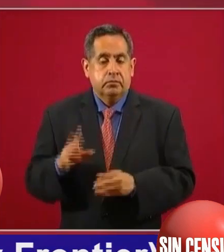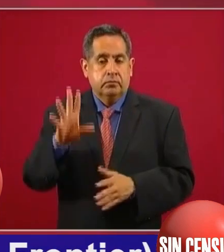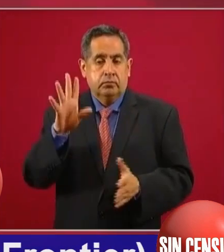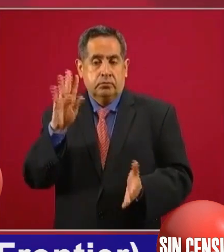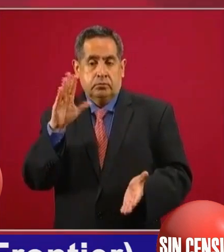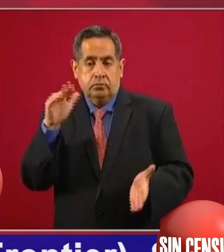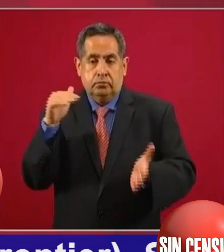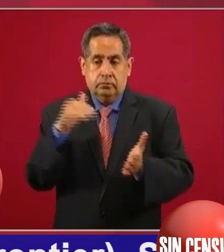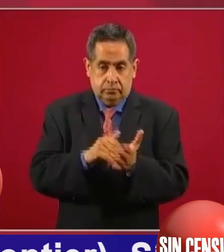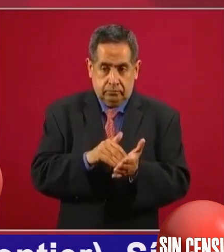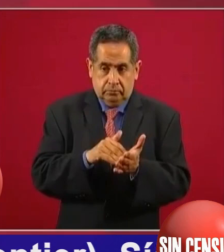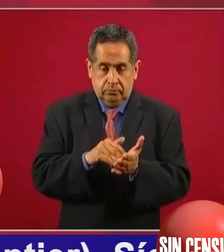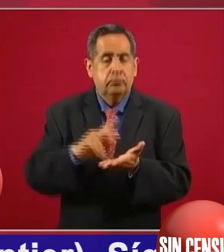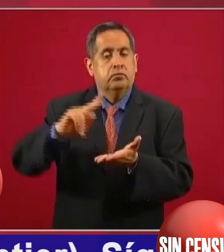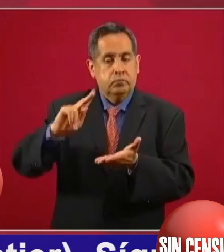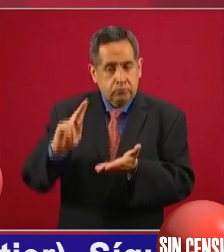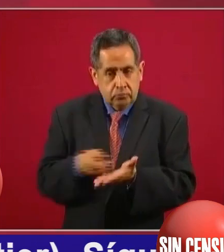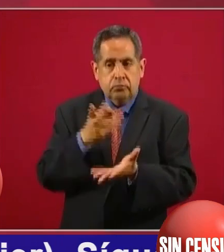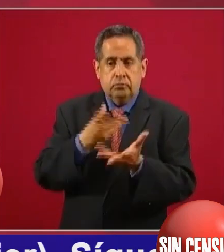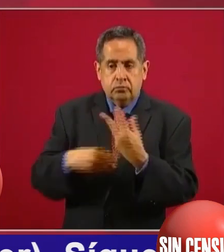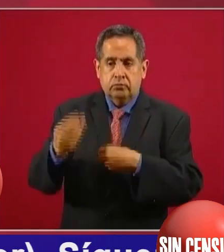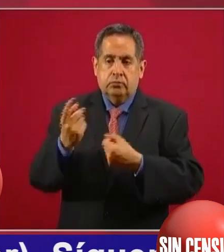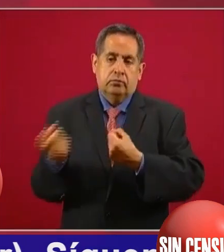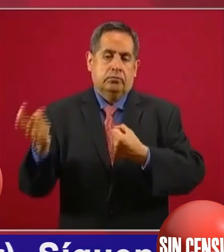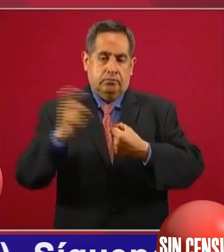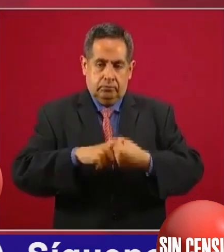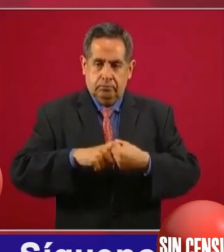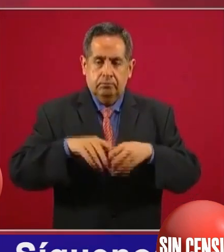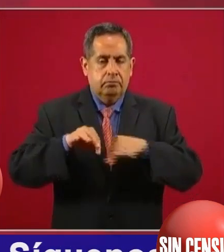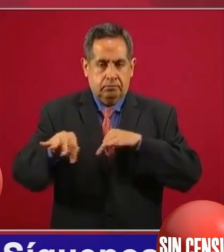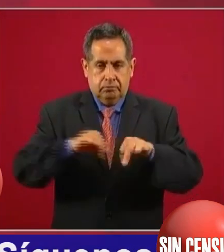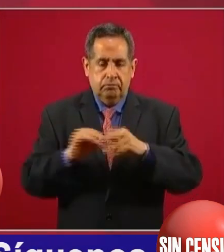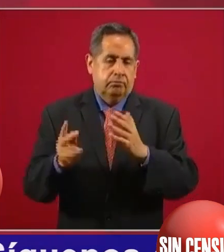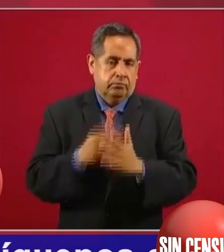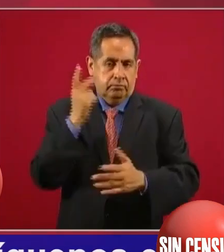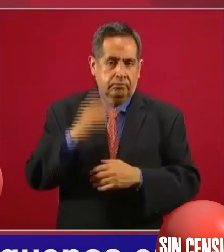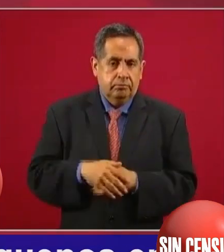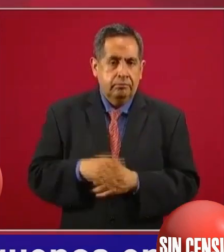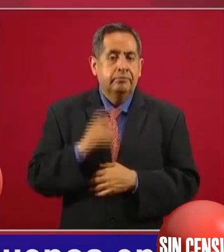90.000 recuperados. Y en agosto